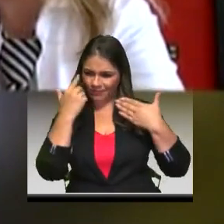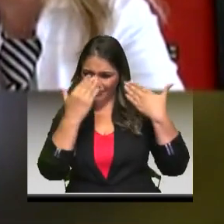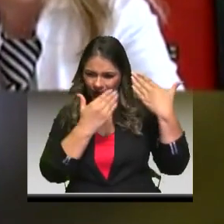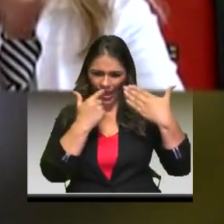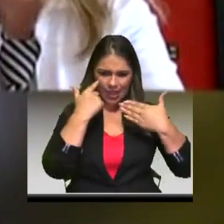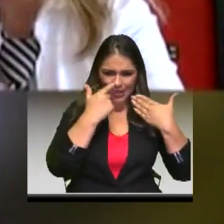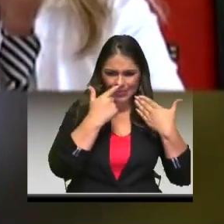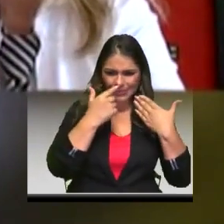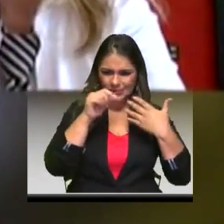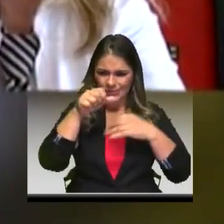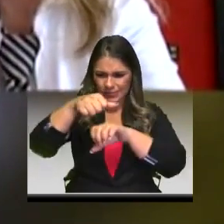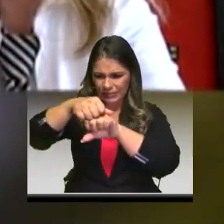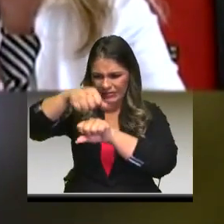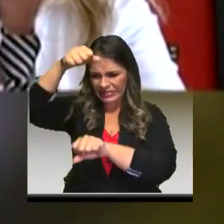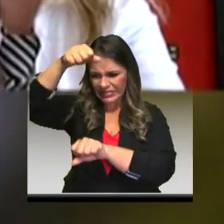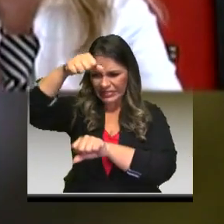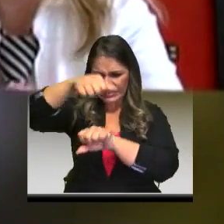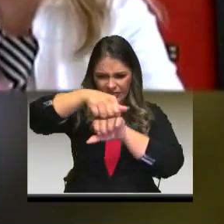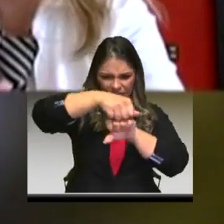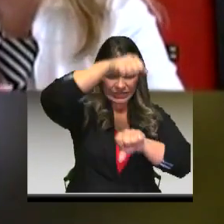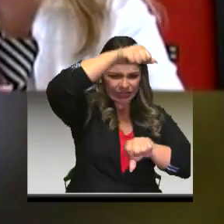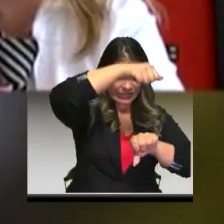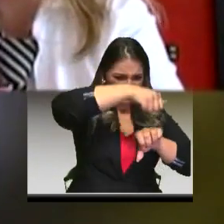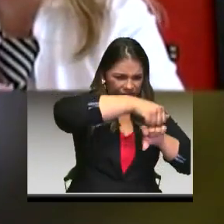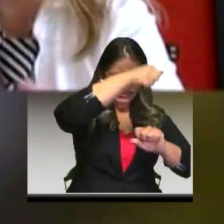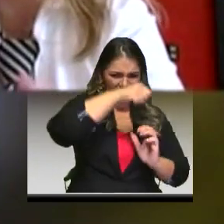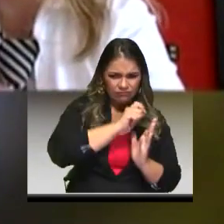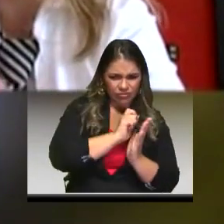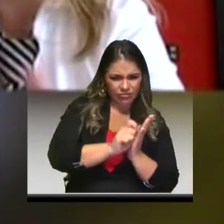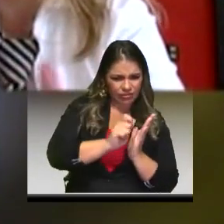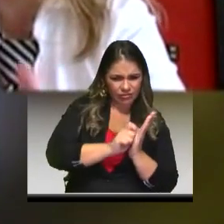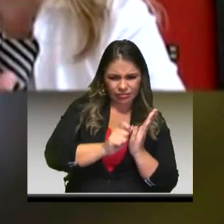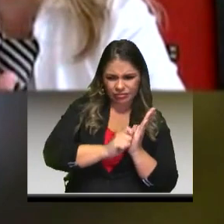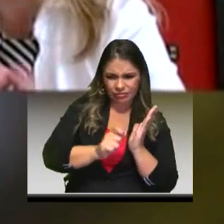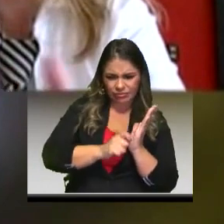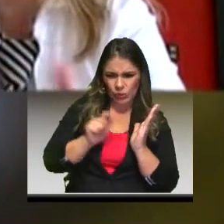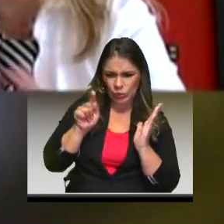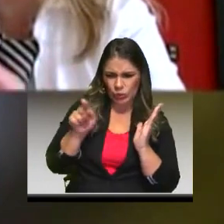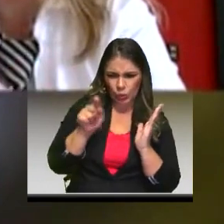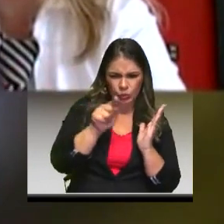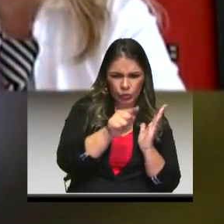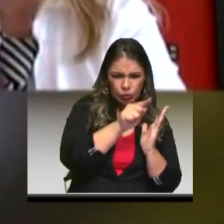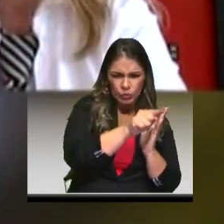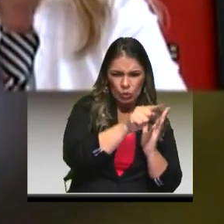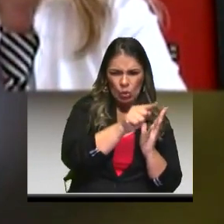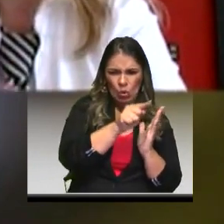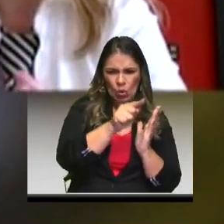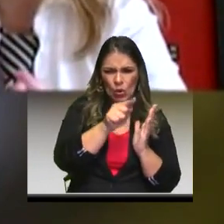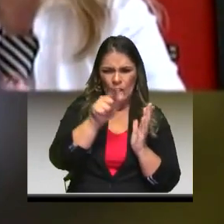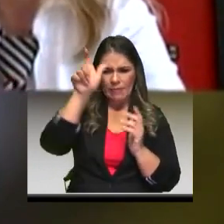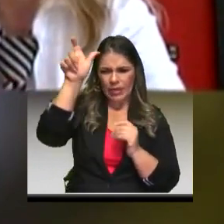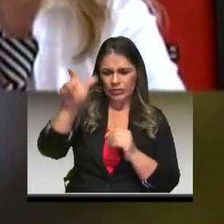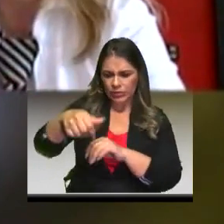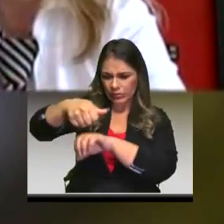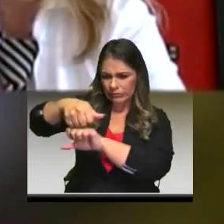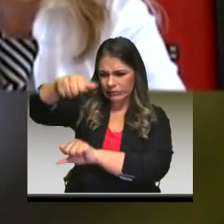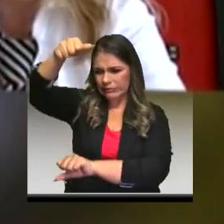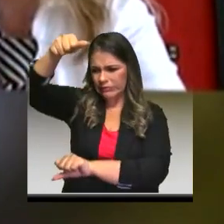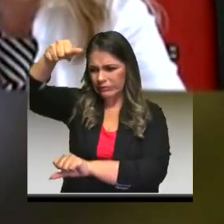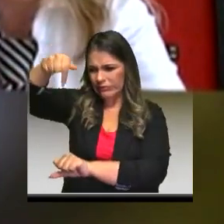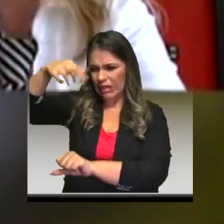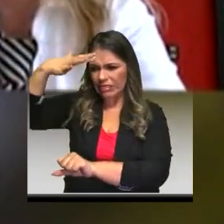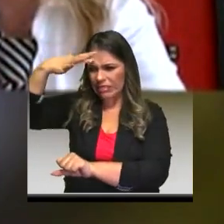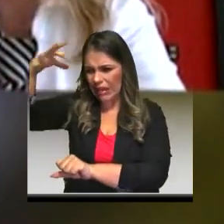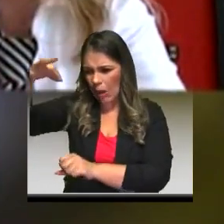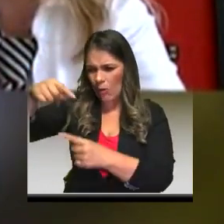criminológicos para identificar pues, situaciones y momentos, eventos traumáticos, los factores, ¿no?,